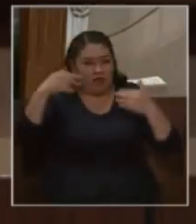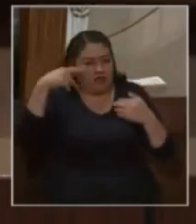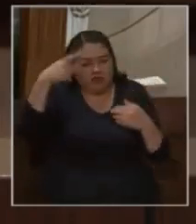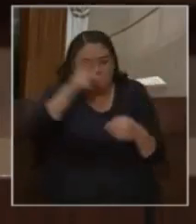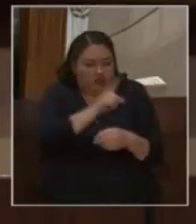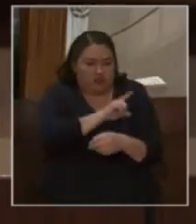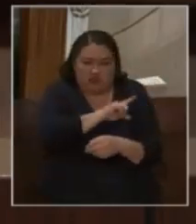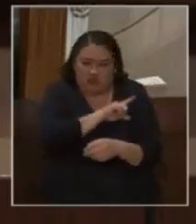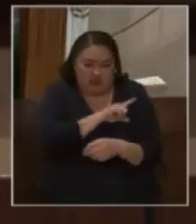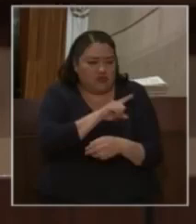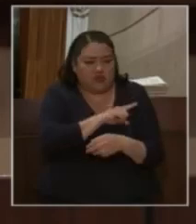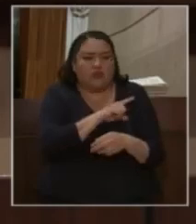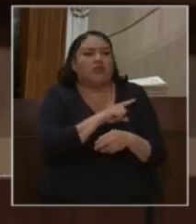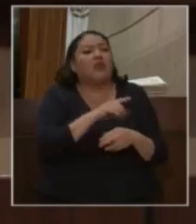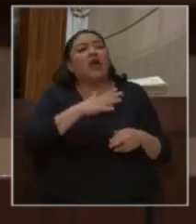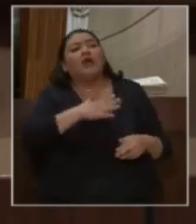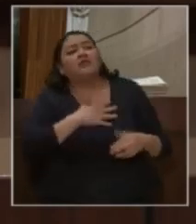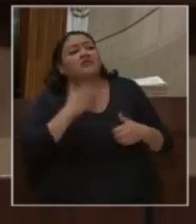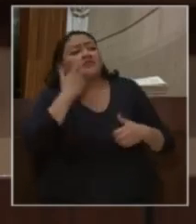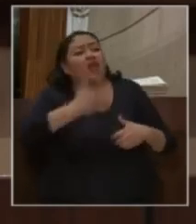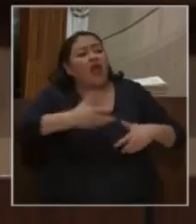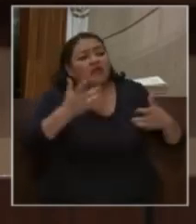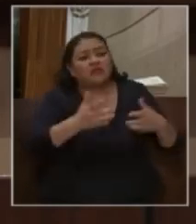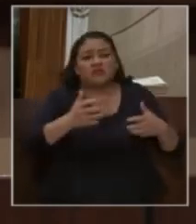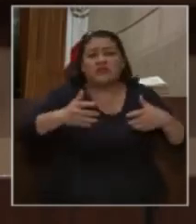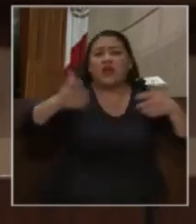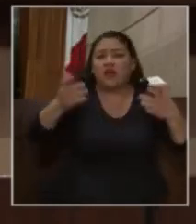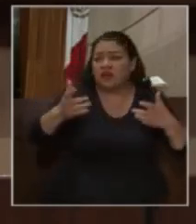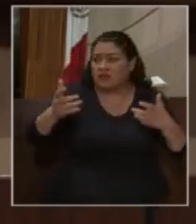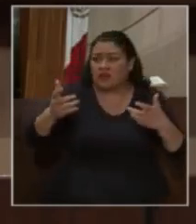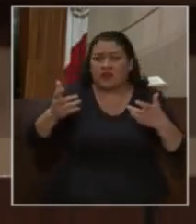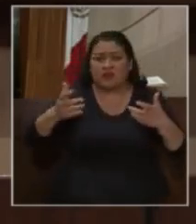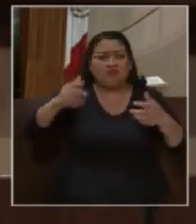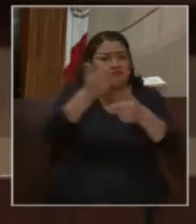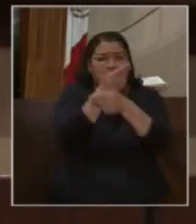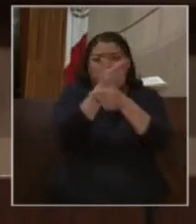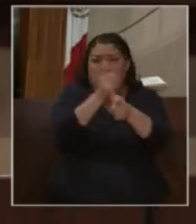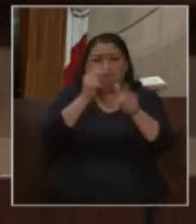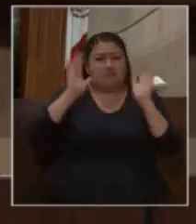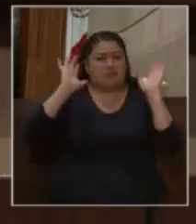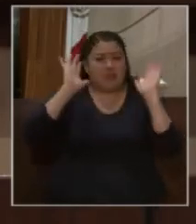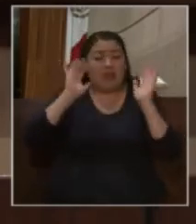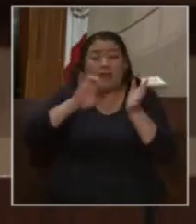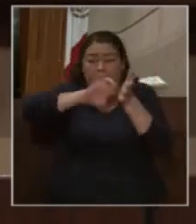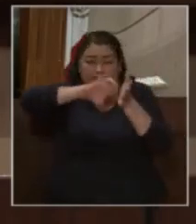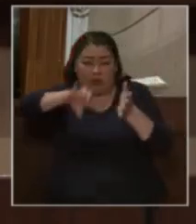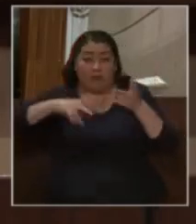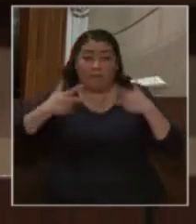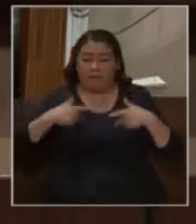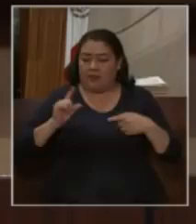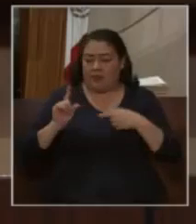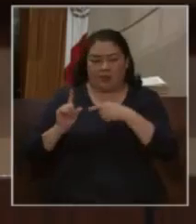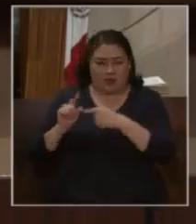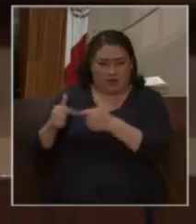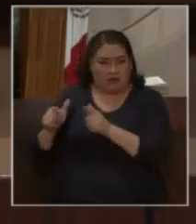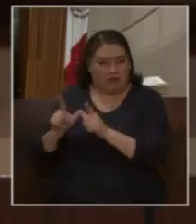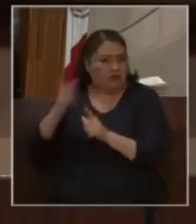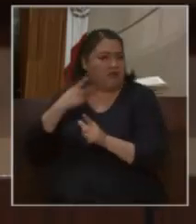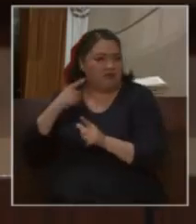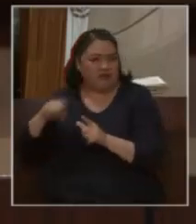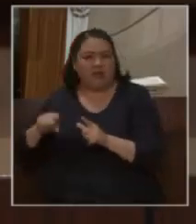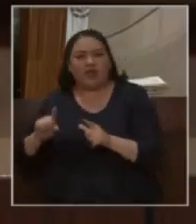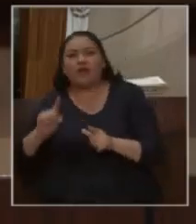privado sin que la condición o calidad anunciada constituya por sí mismo un obstáculo para